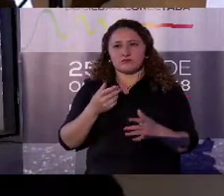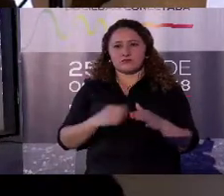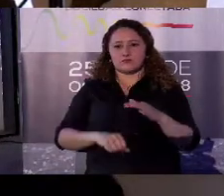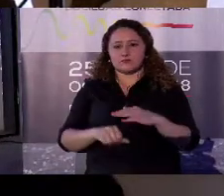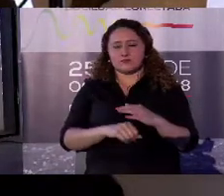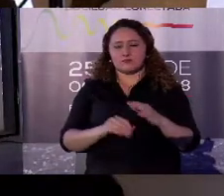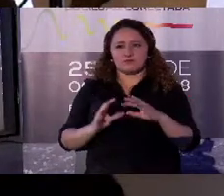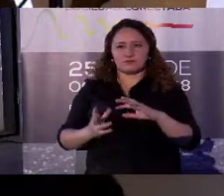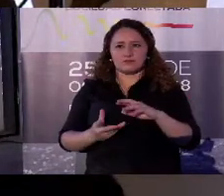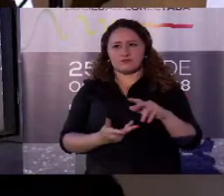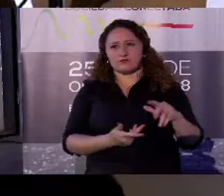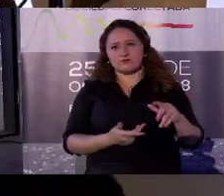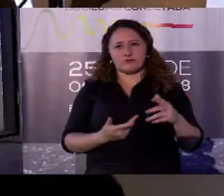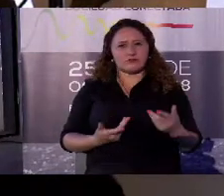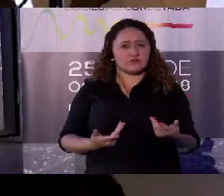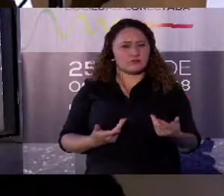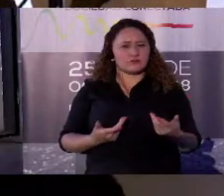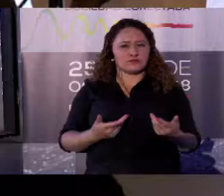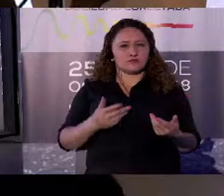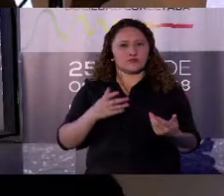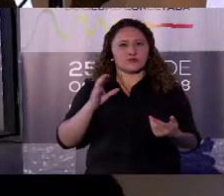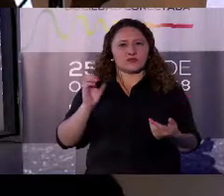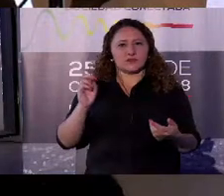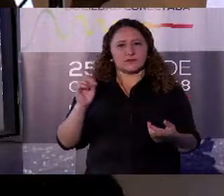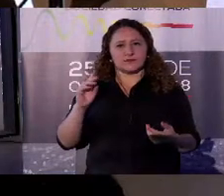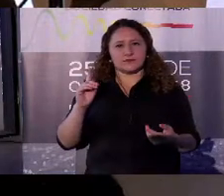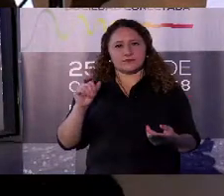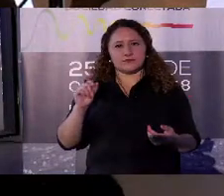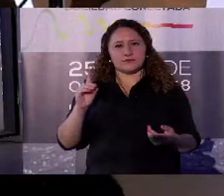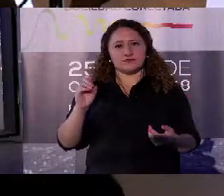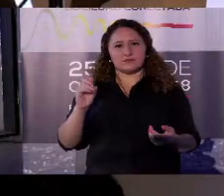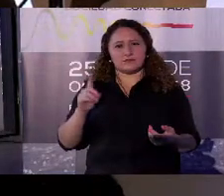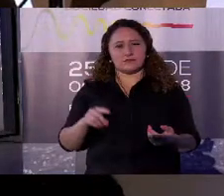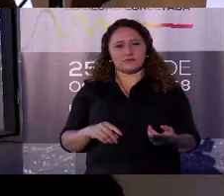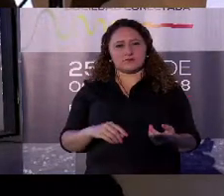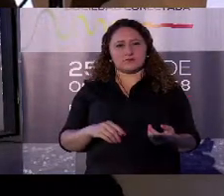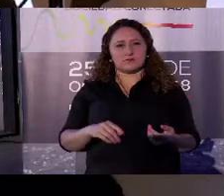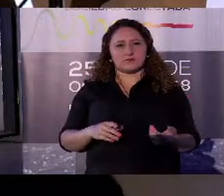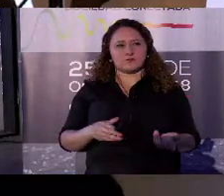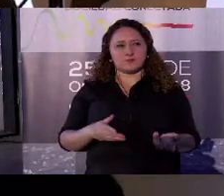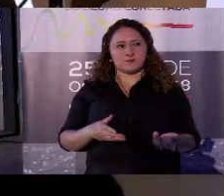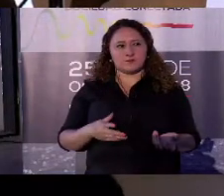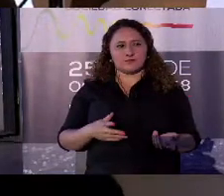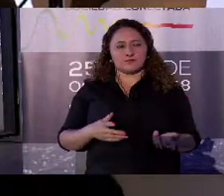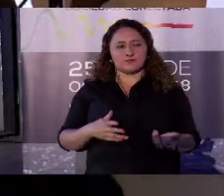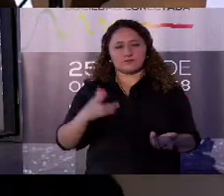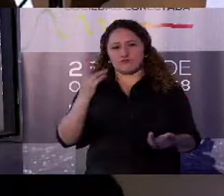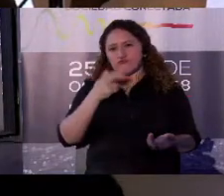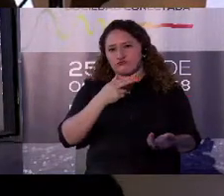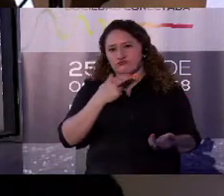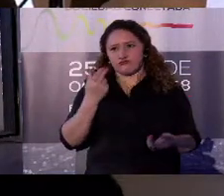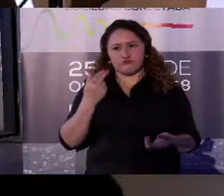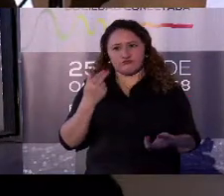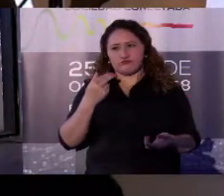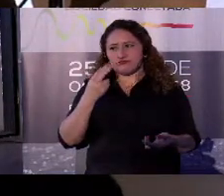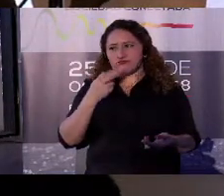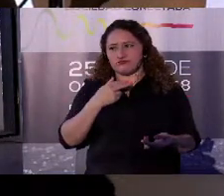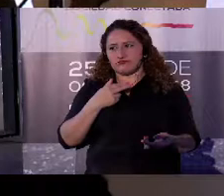área geográfica será los condados y sería un compromiso entre lo